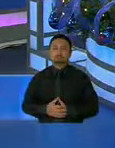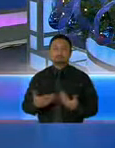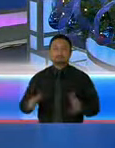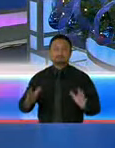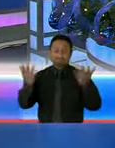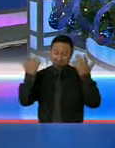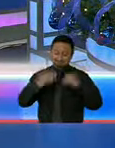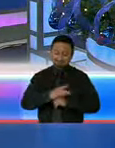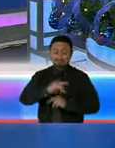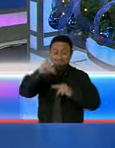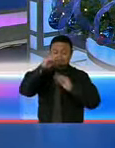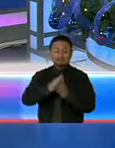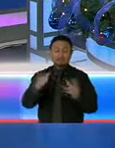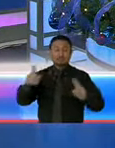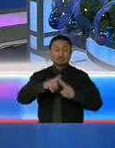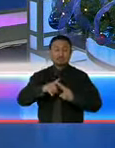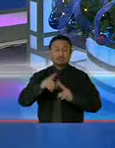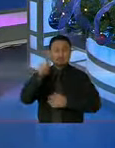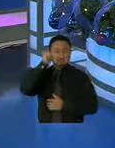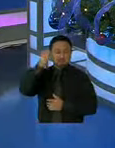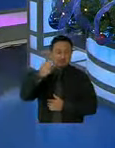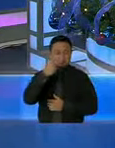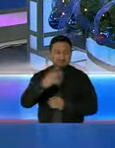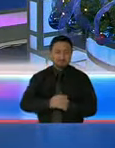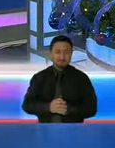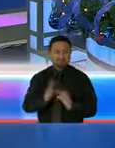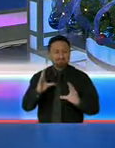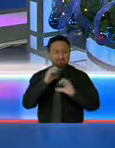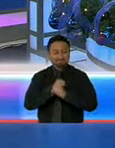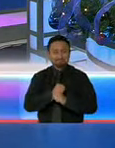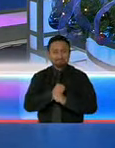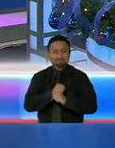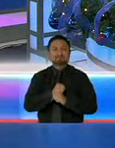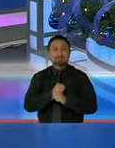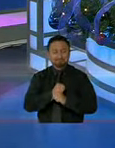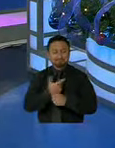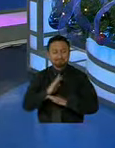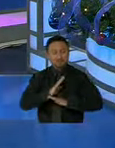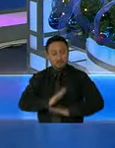Llegamos al final de esta emisión del Comercio TV. Será hasta el día de mañana. Buenas noches, amigos. Así es,